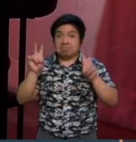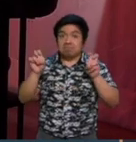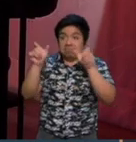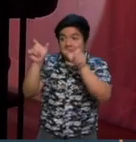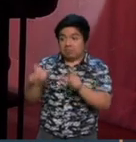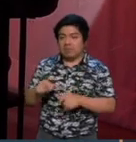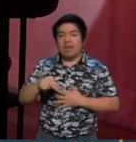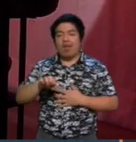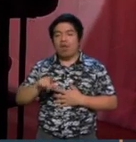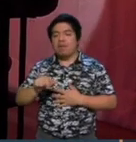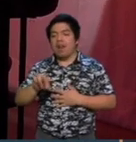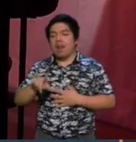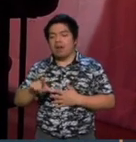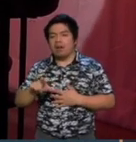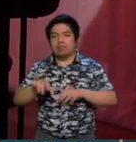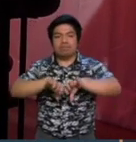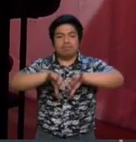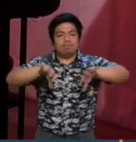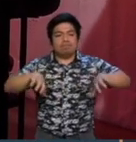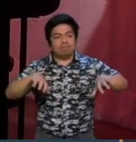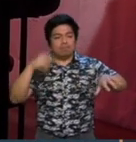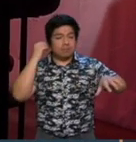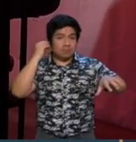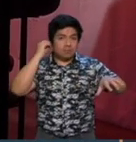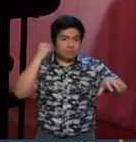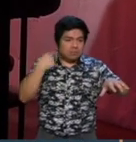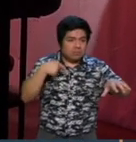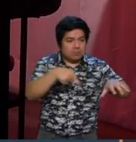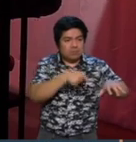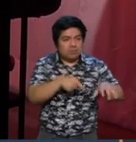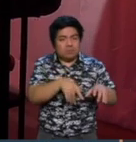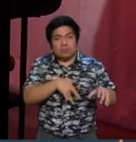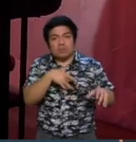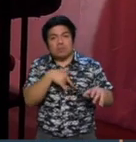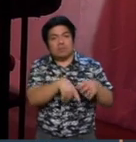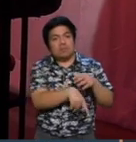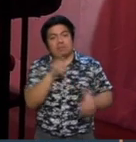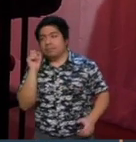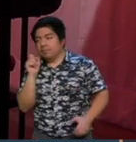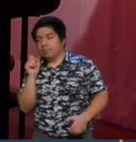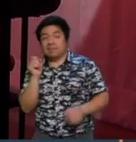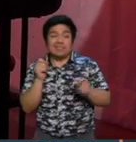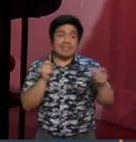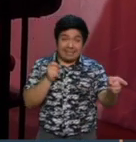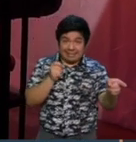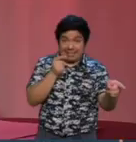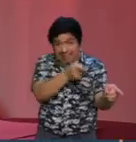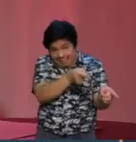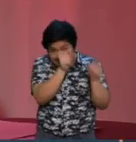modelo neoliberal, que dividió a la sociedad, que generó millones de excluidos. Para nosotros ese es el origen de